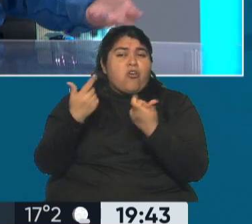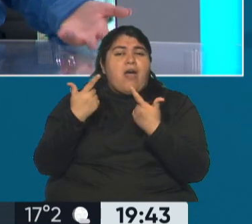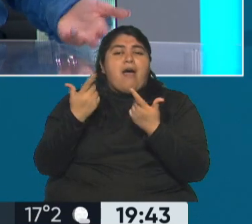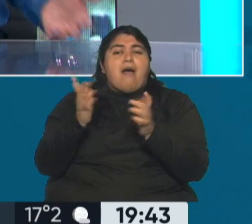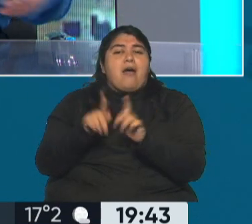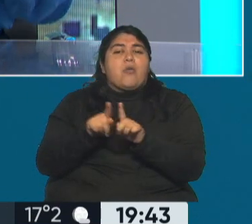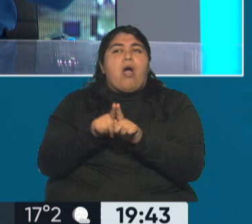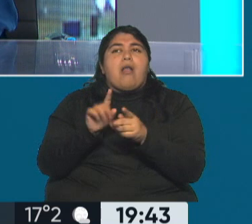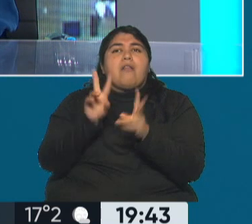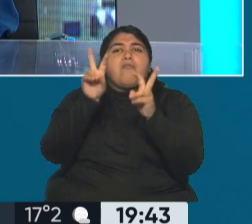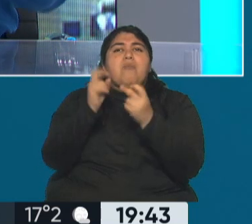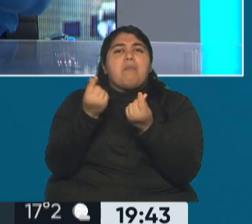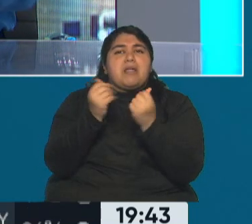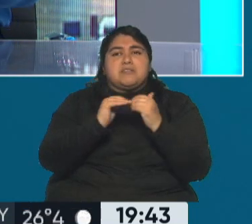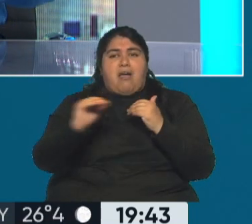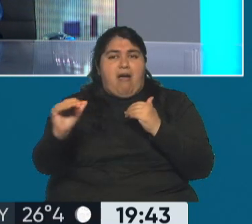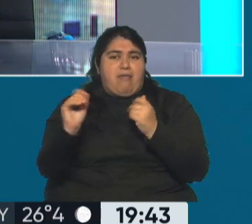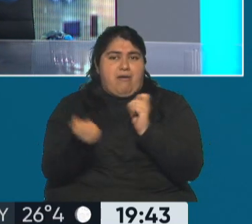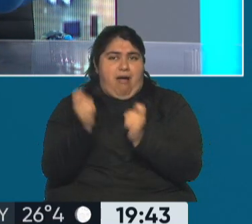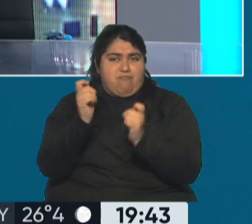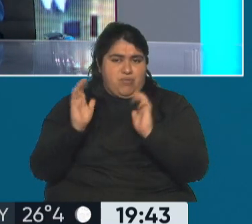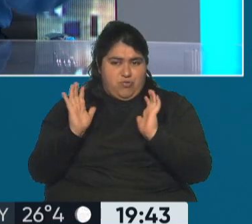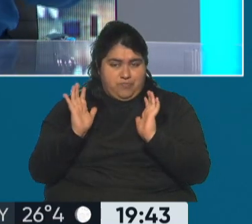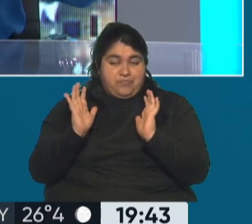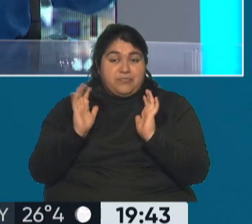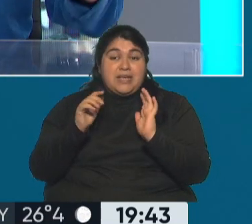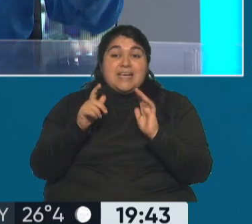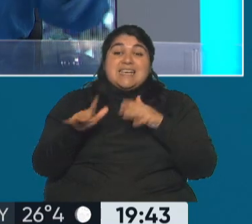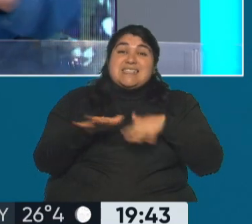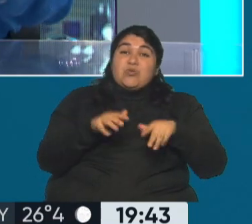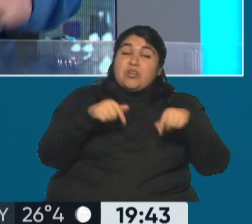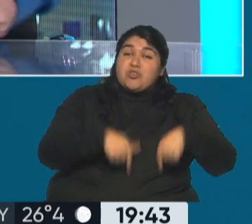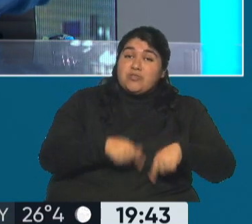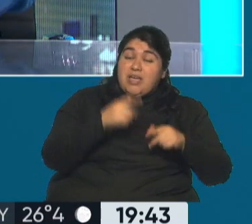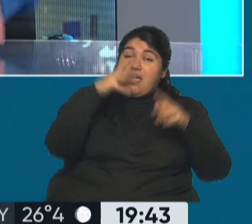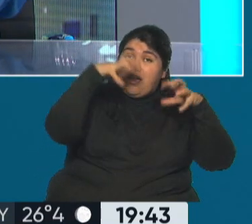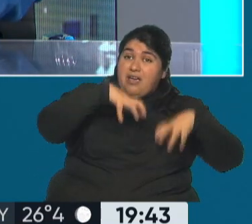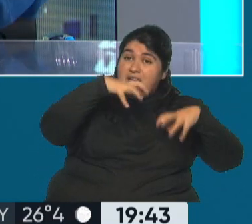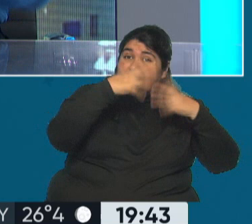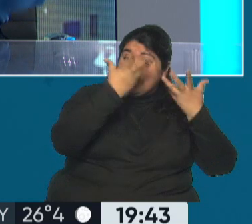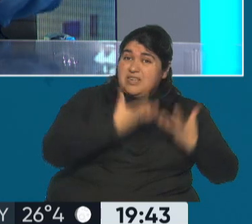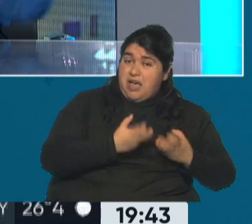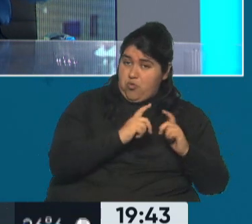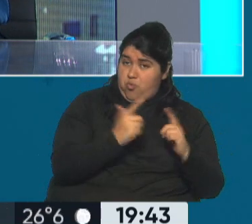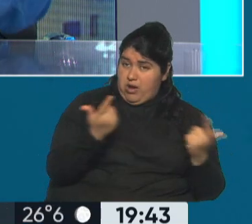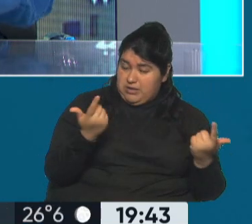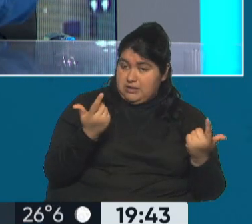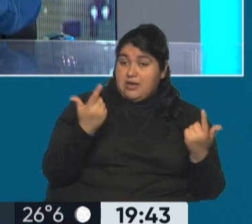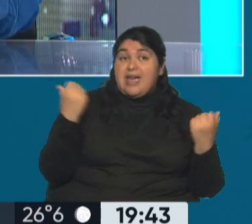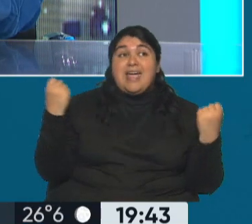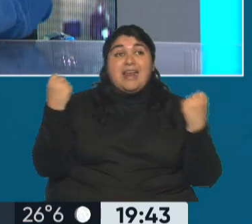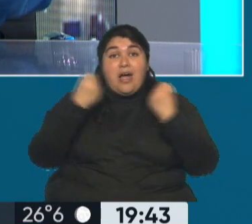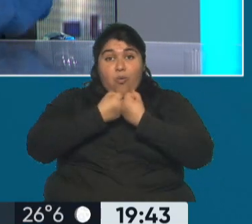planchar el tipo de cambio. Asteriscos, en esta economía con sequía es difícil sostener un tipo de cambio planchado porque no tenés dólares. Ahora, el acuerdo